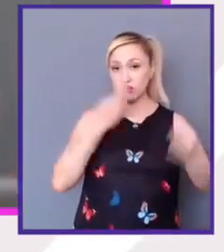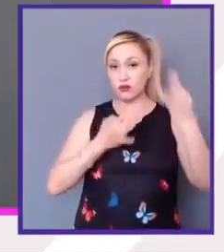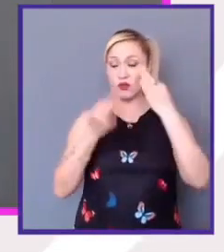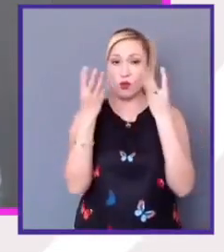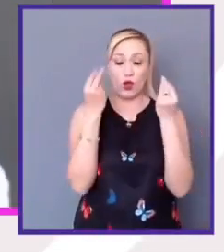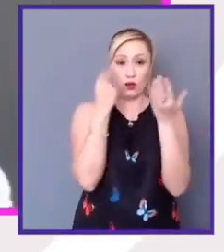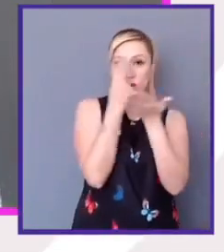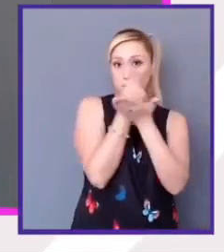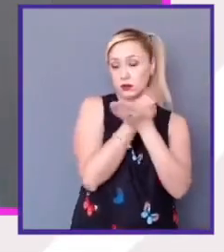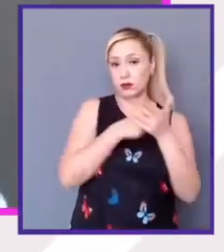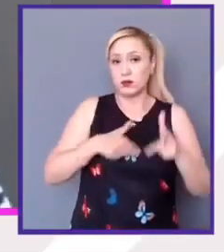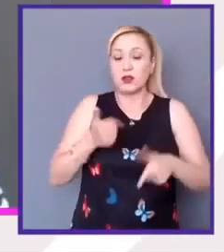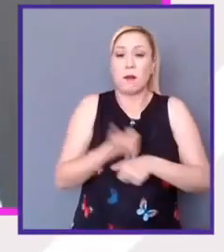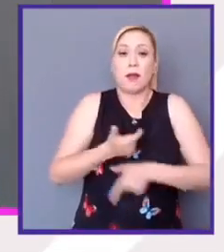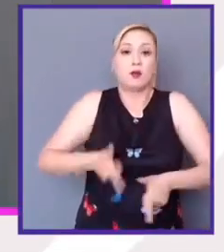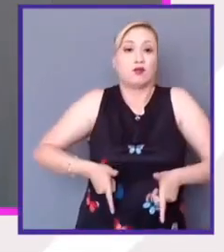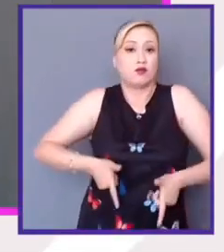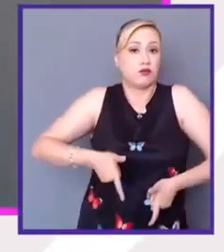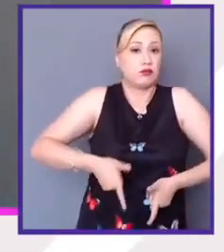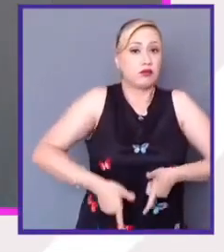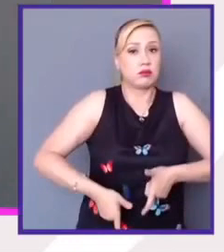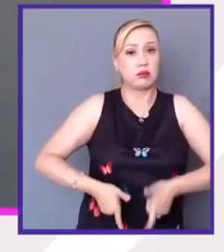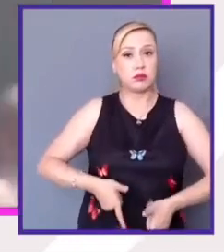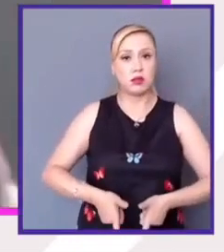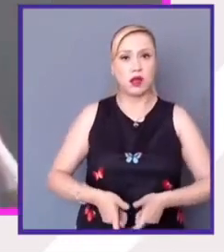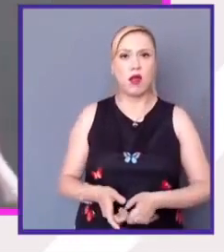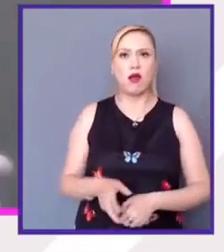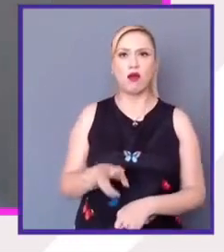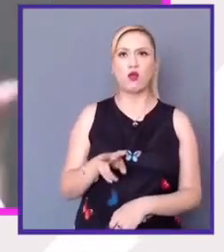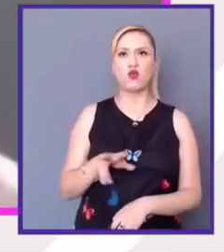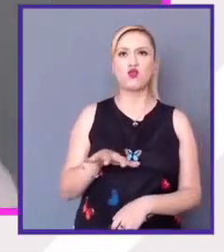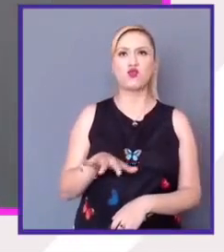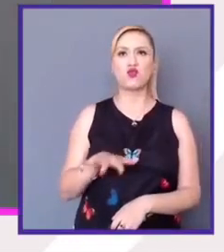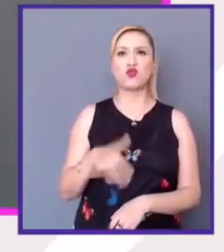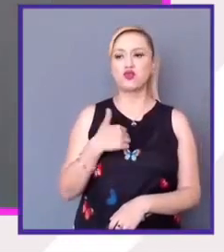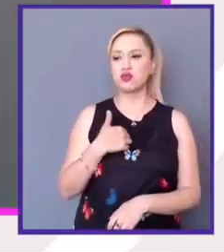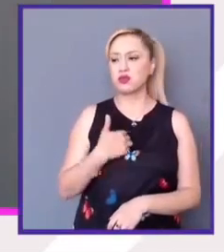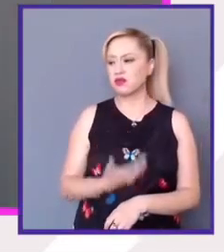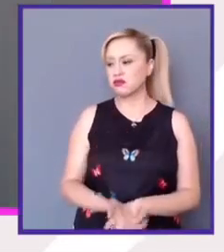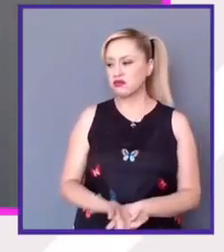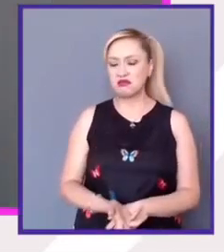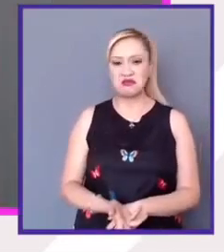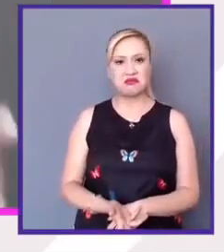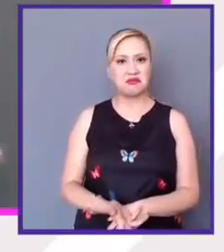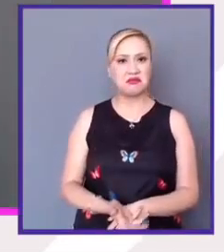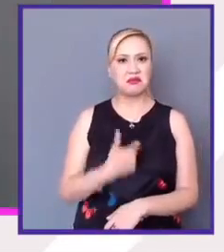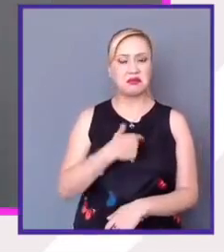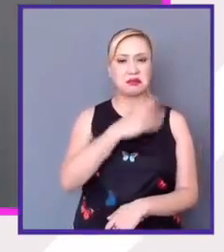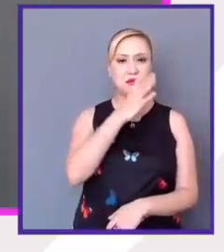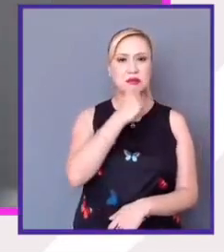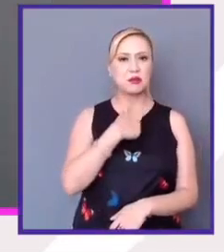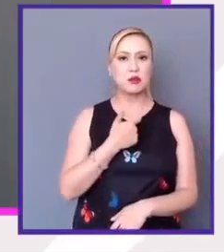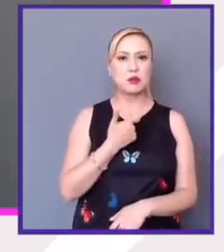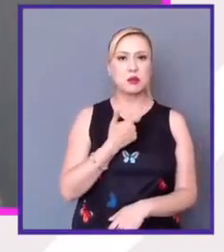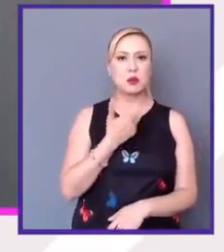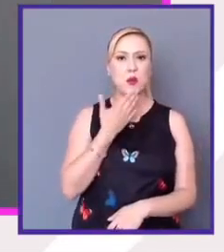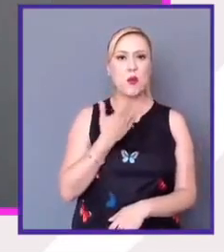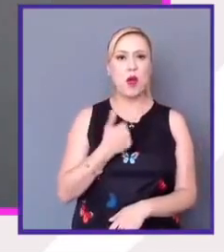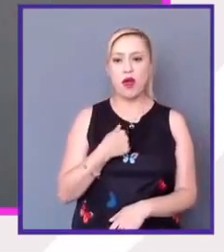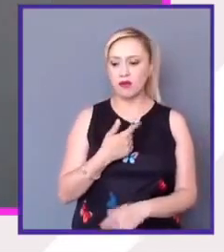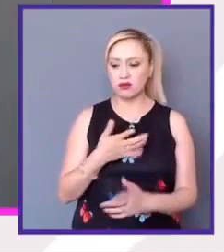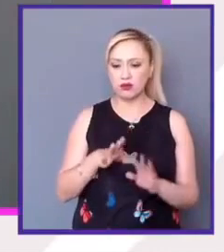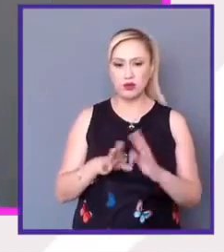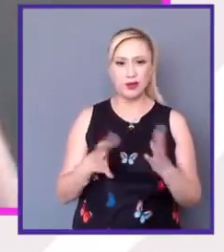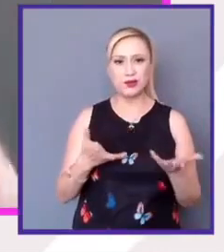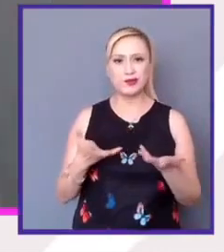Estos fraseos que pues realmente son ambiguos, ¿no? Y que también son mucho a la interpretación de quien lo